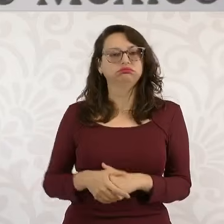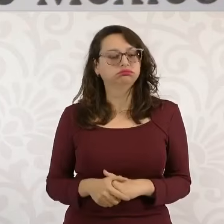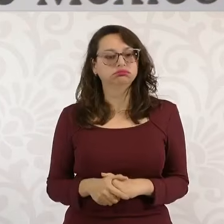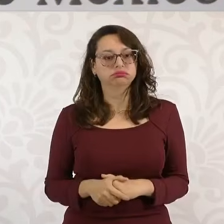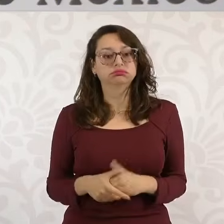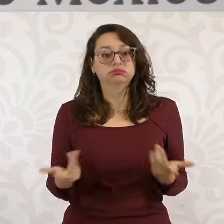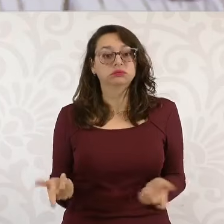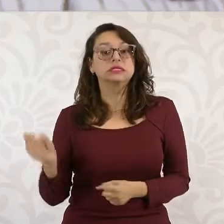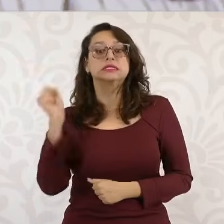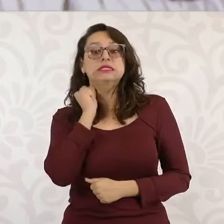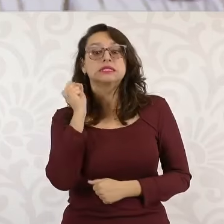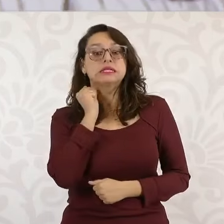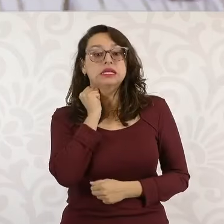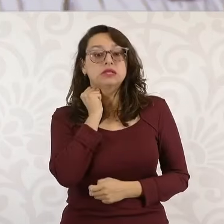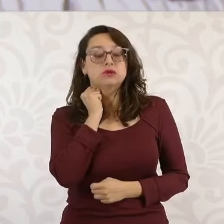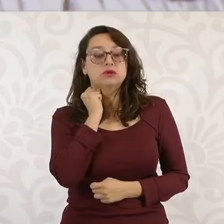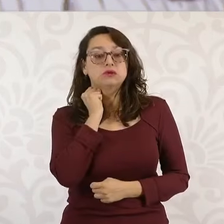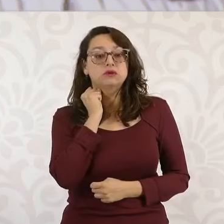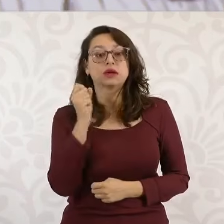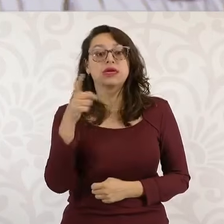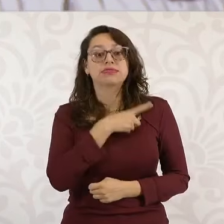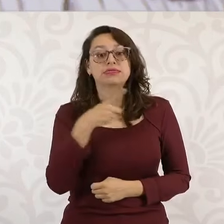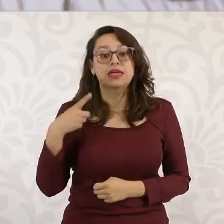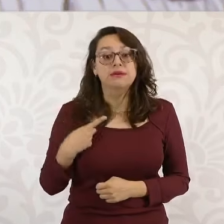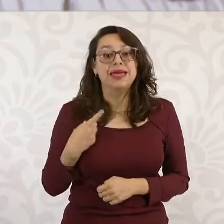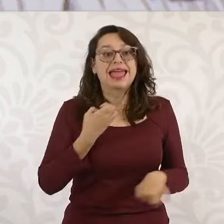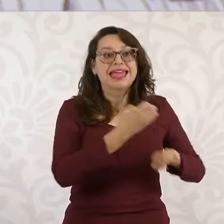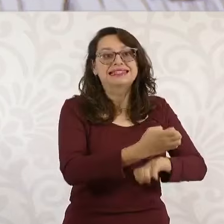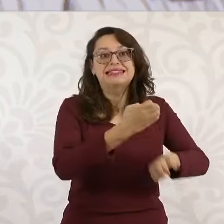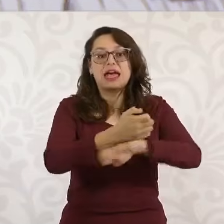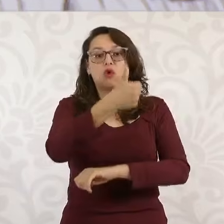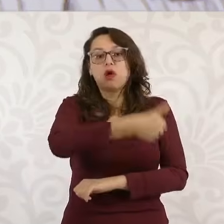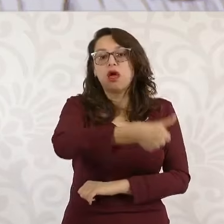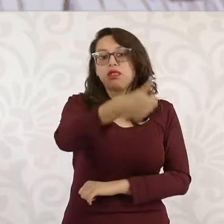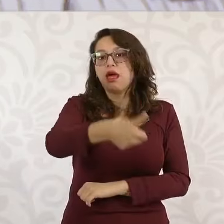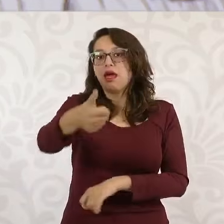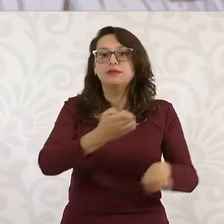Porque el Senado siempre fue concebido como la representación por entidad,